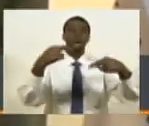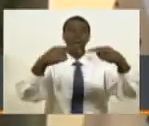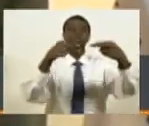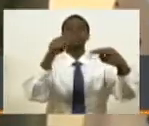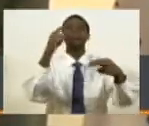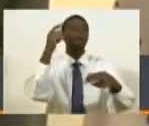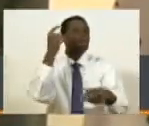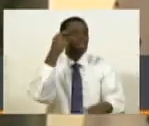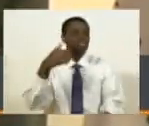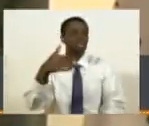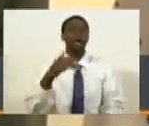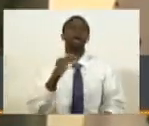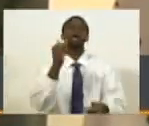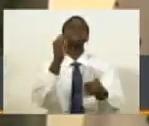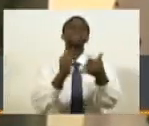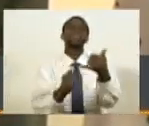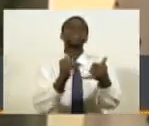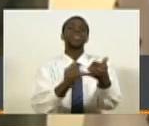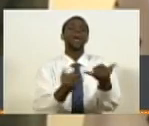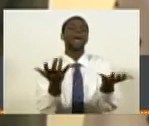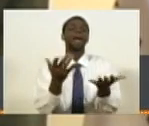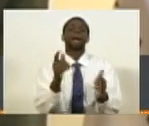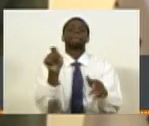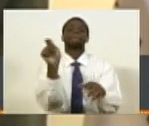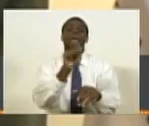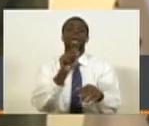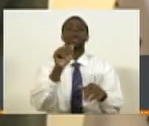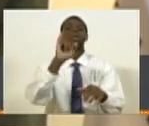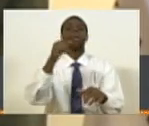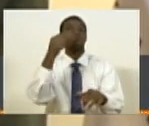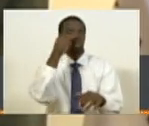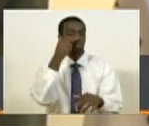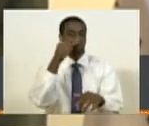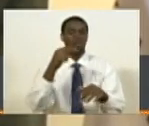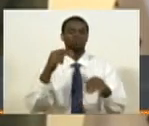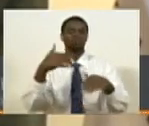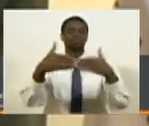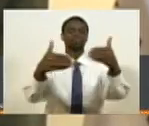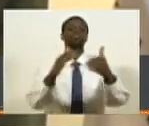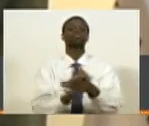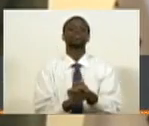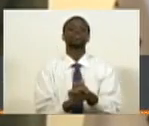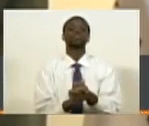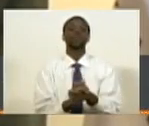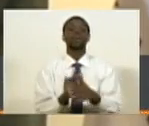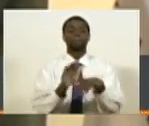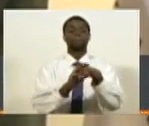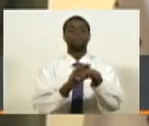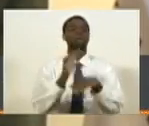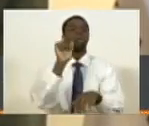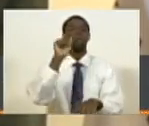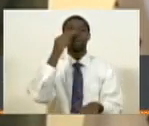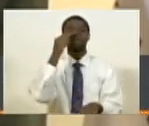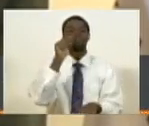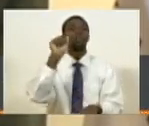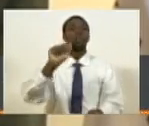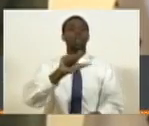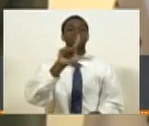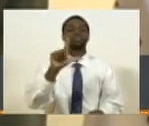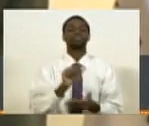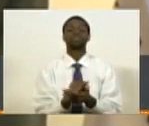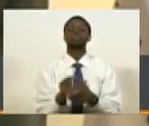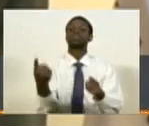Dos, visto que hemos casi culminado el proceso de validación de